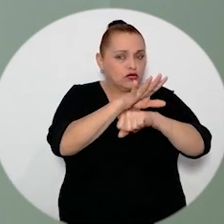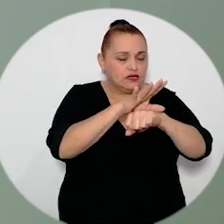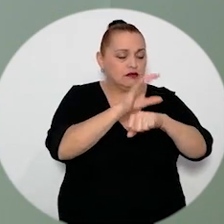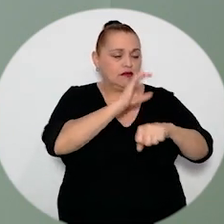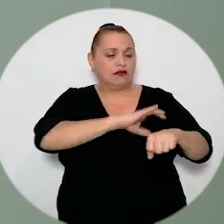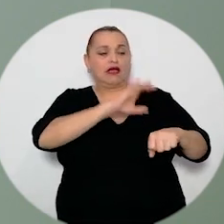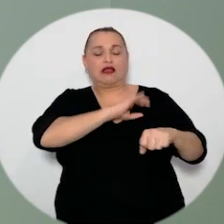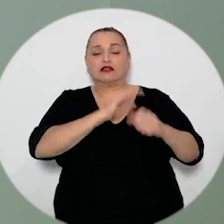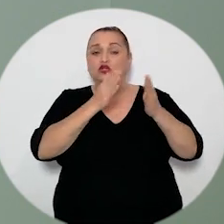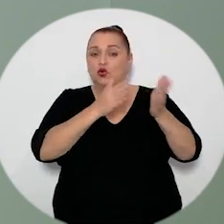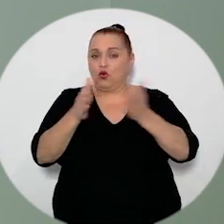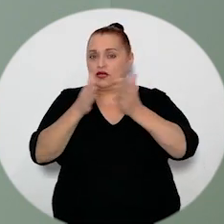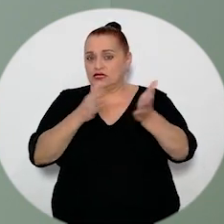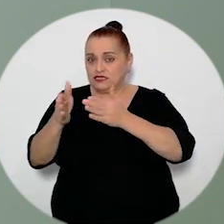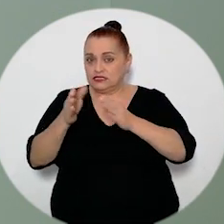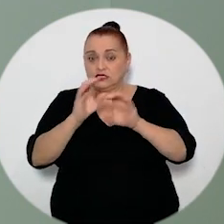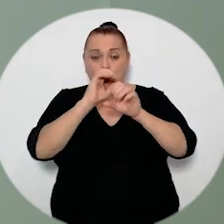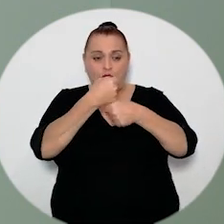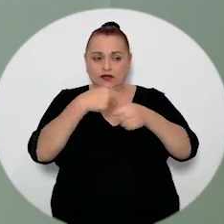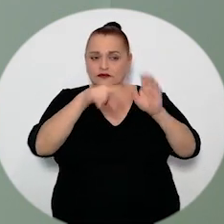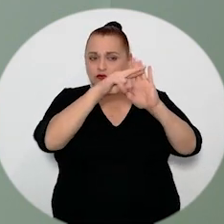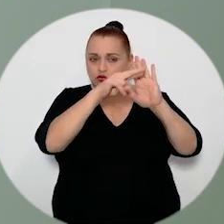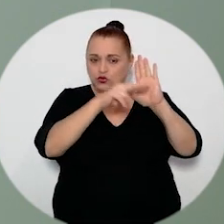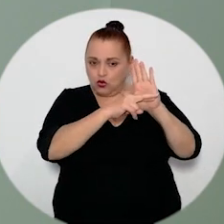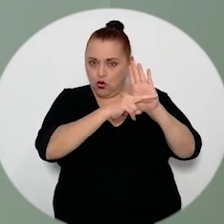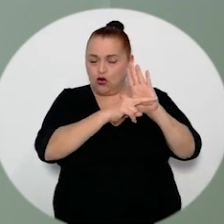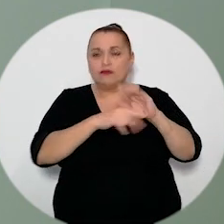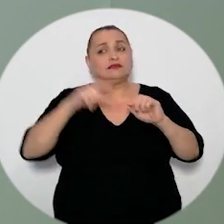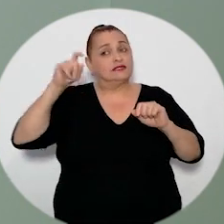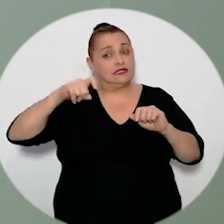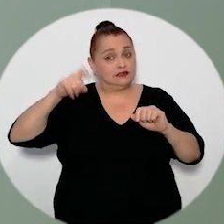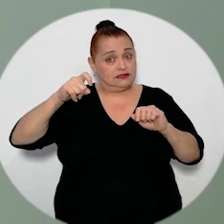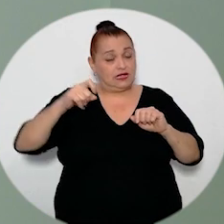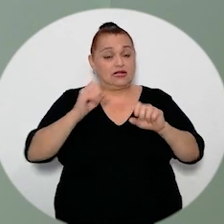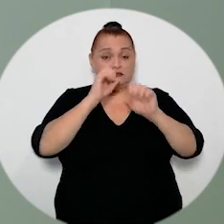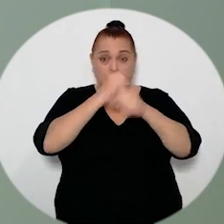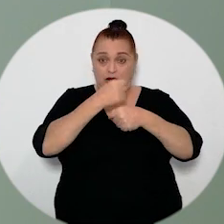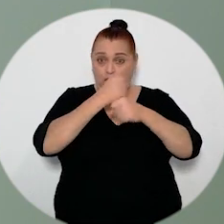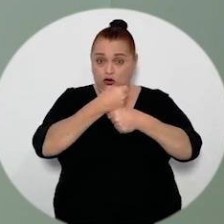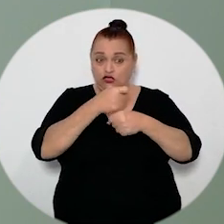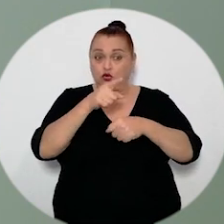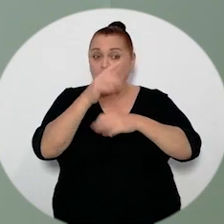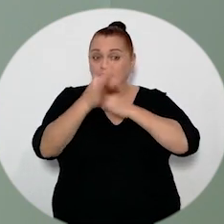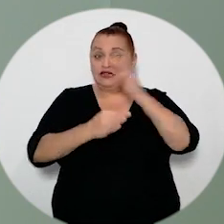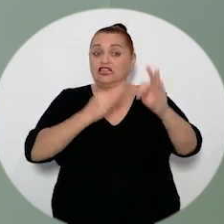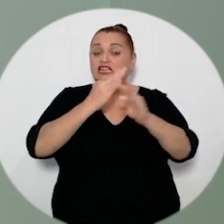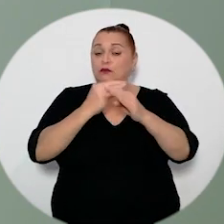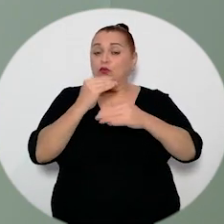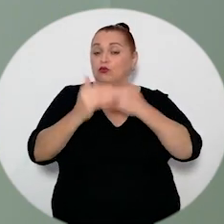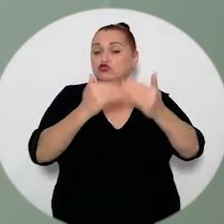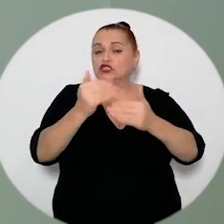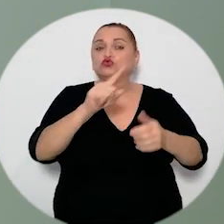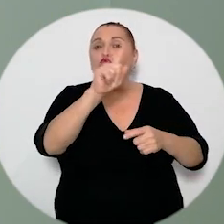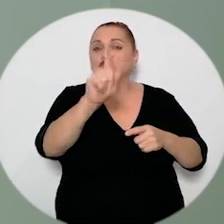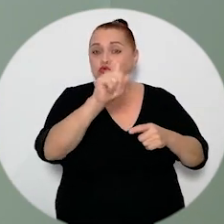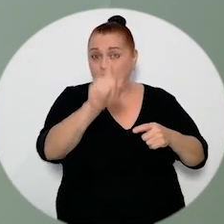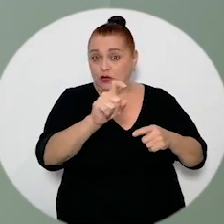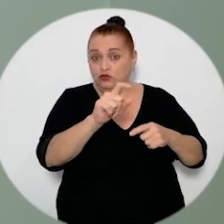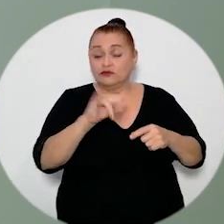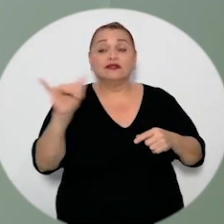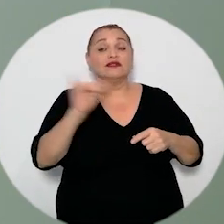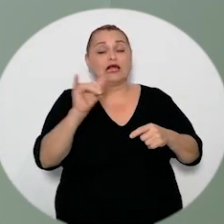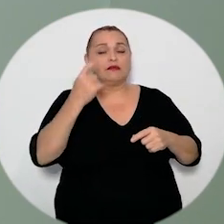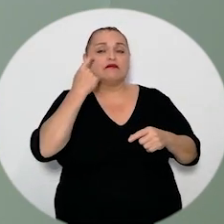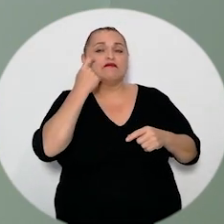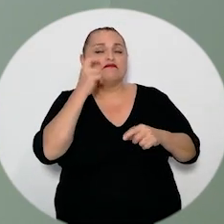asesoría, tanto de carácter logístico como en la elaboración de las normas indispensables para la elaboración de este tipo de procesos consultivos,